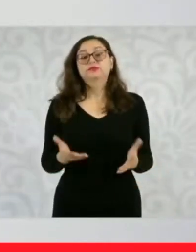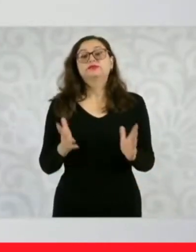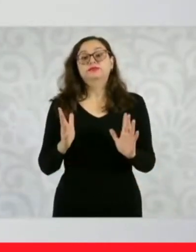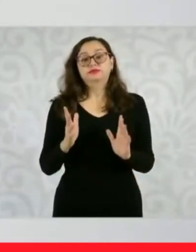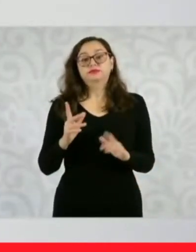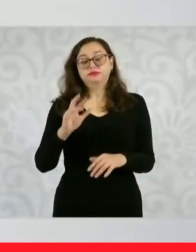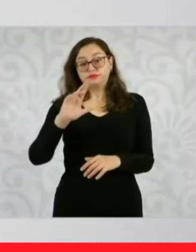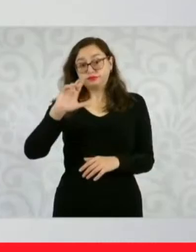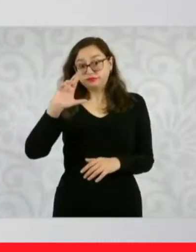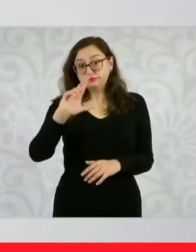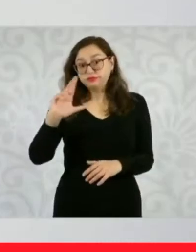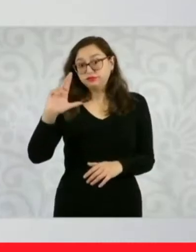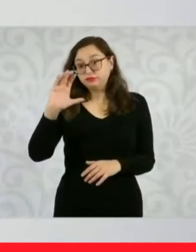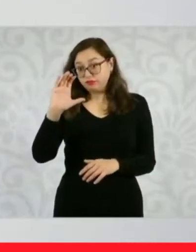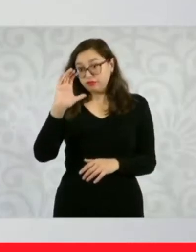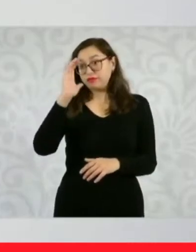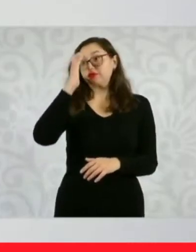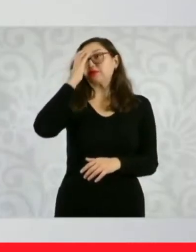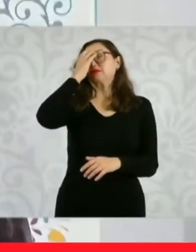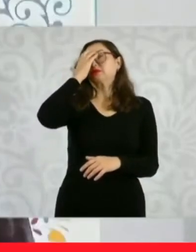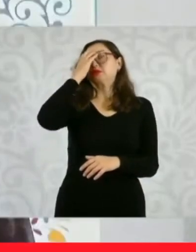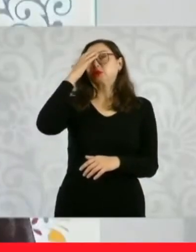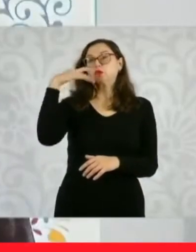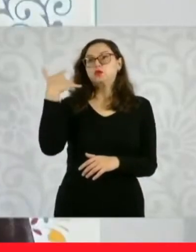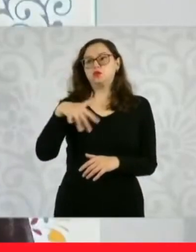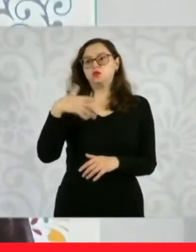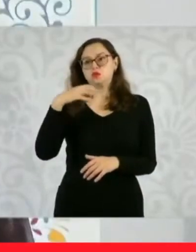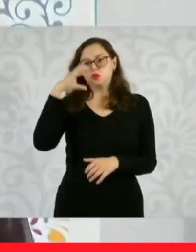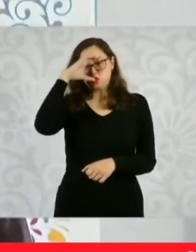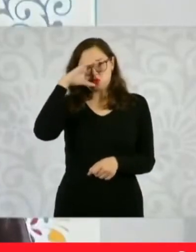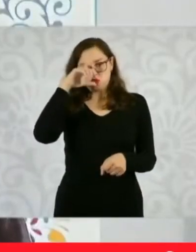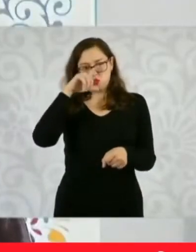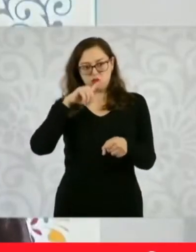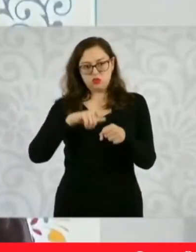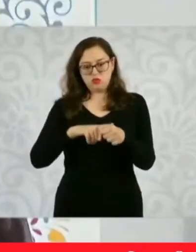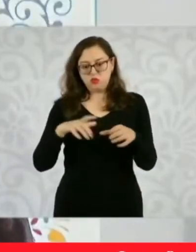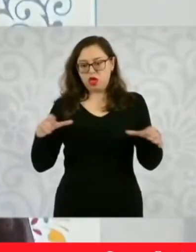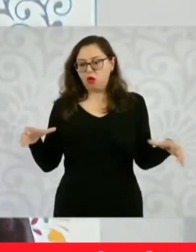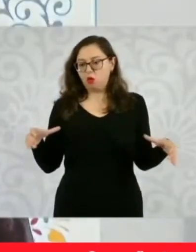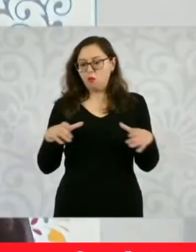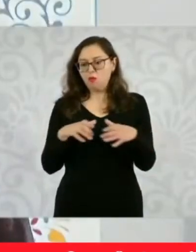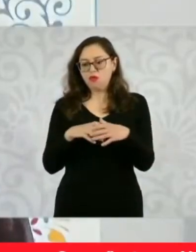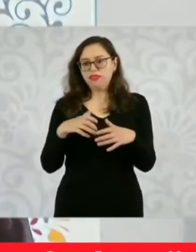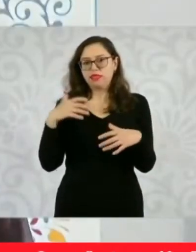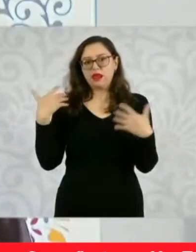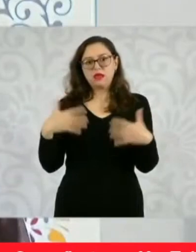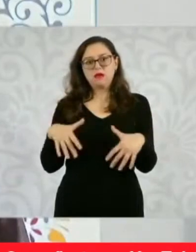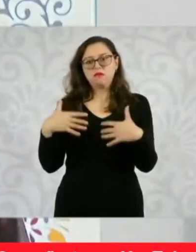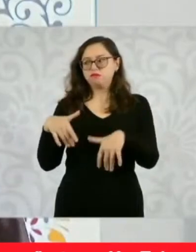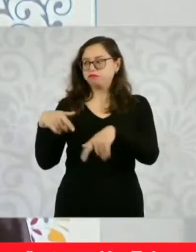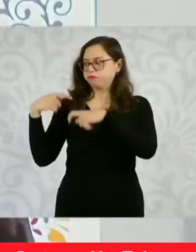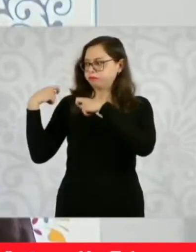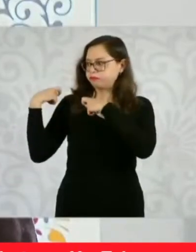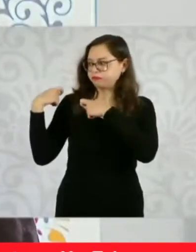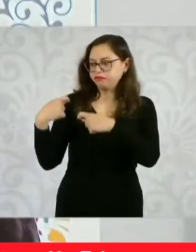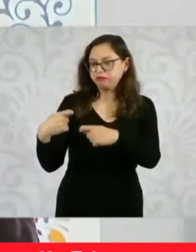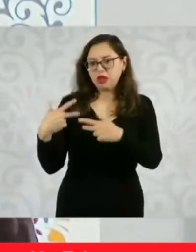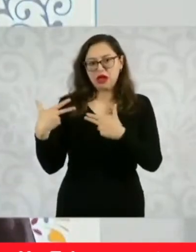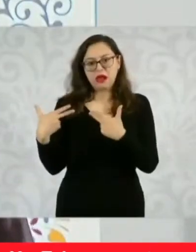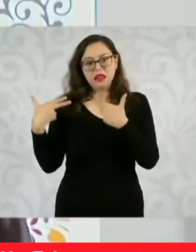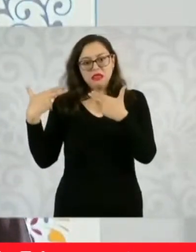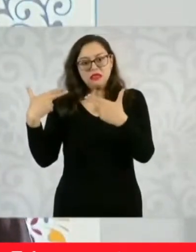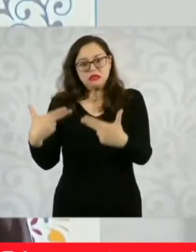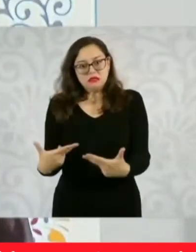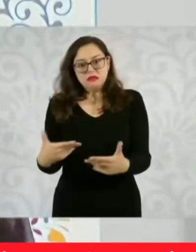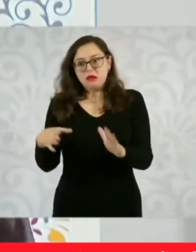reconocer que somos herederos de sólidas culturas comunitarias, fincadas en principios, usos,